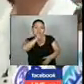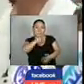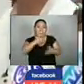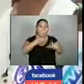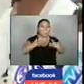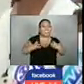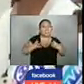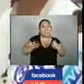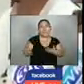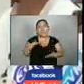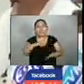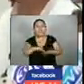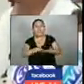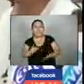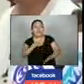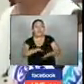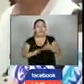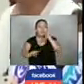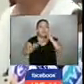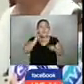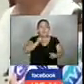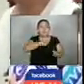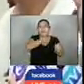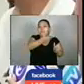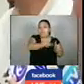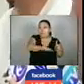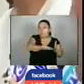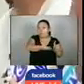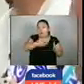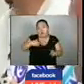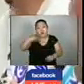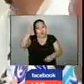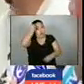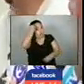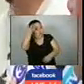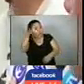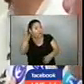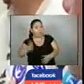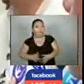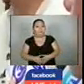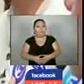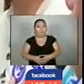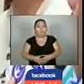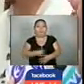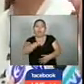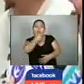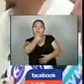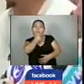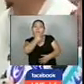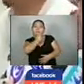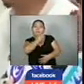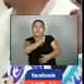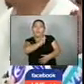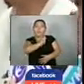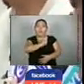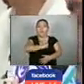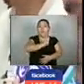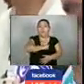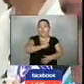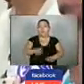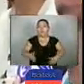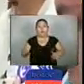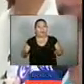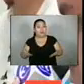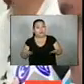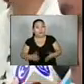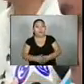poder por parte del presidente, y obviamente entre los caminos que a él le corresponden, todos